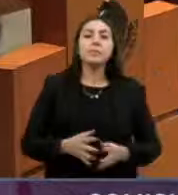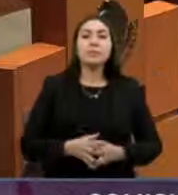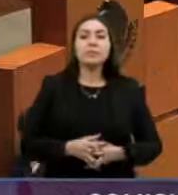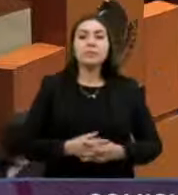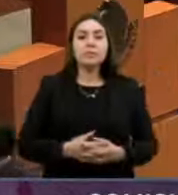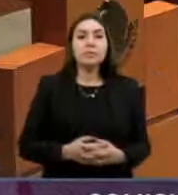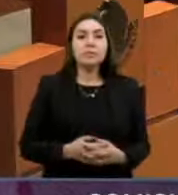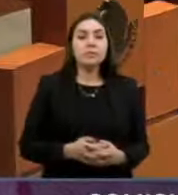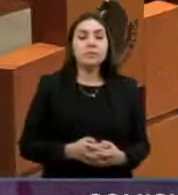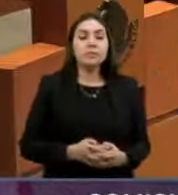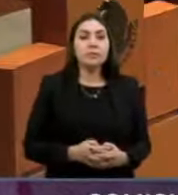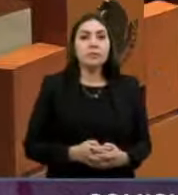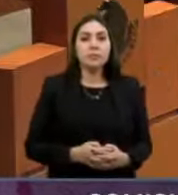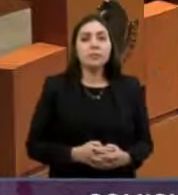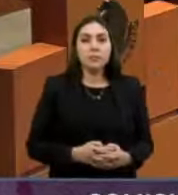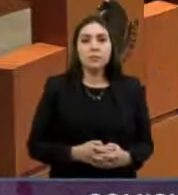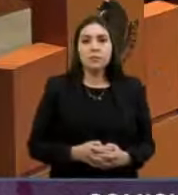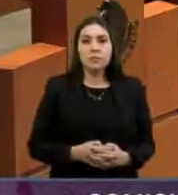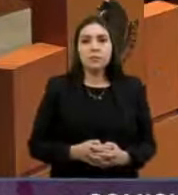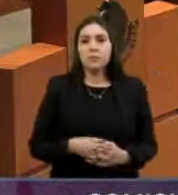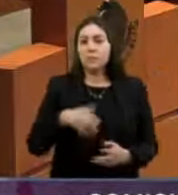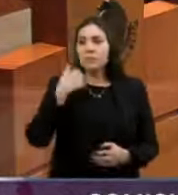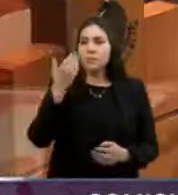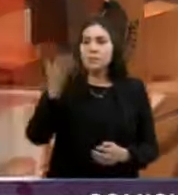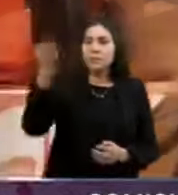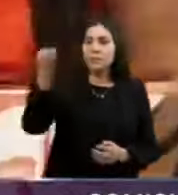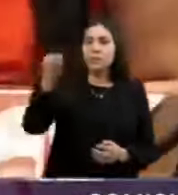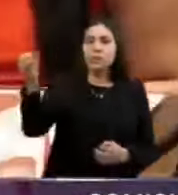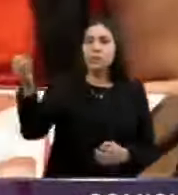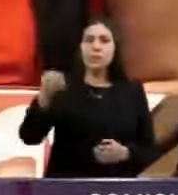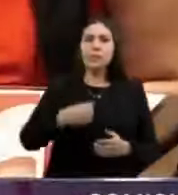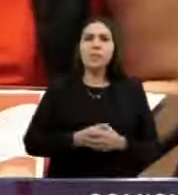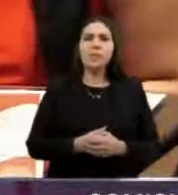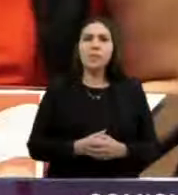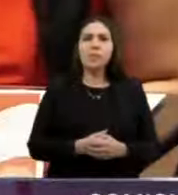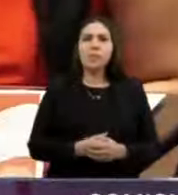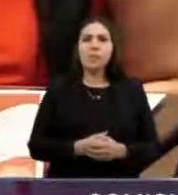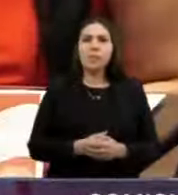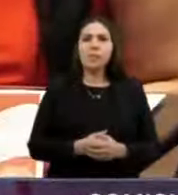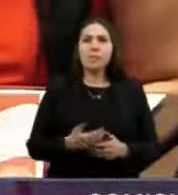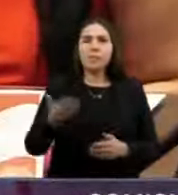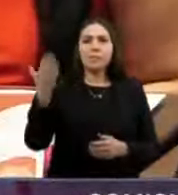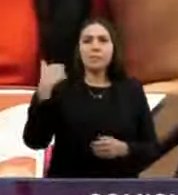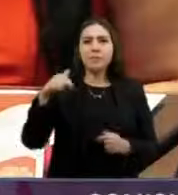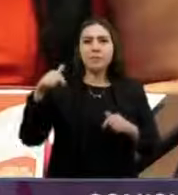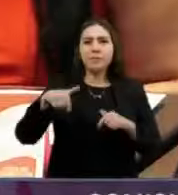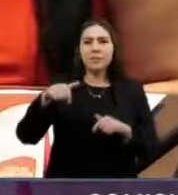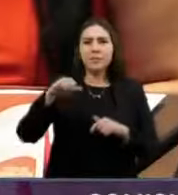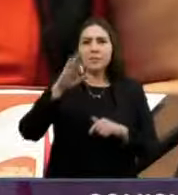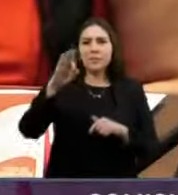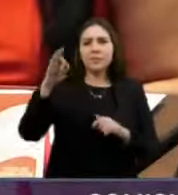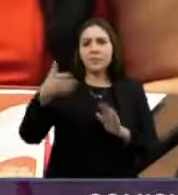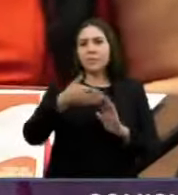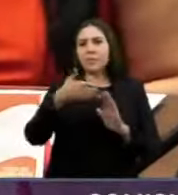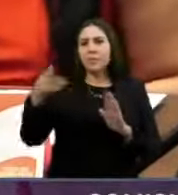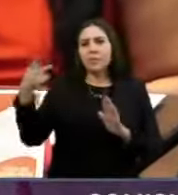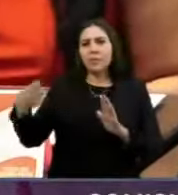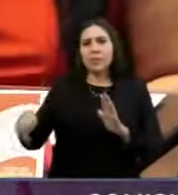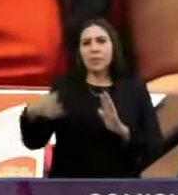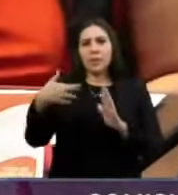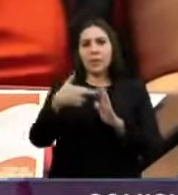Senadora, una moción de orden. El reglamento que nos dimos para este periodo, en